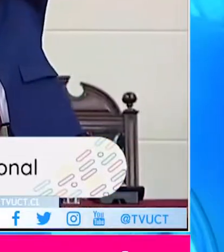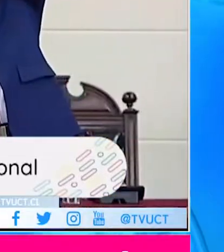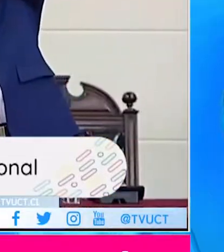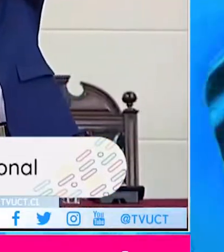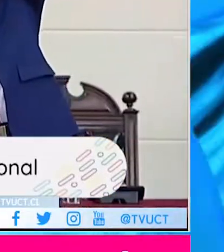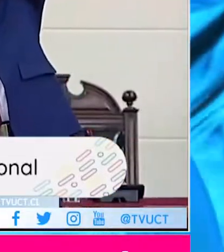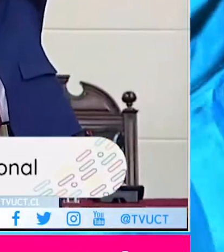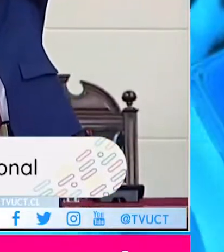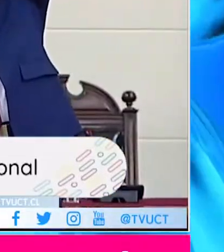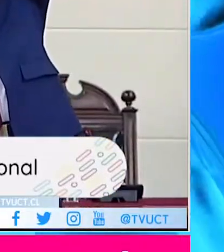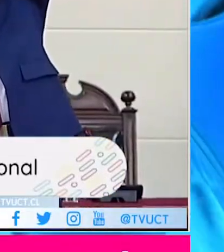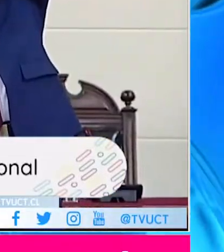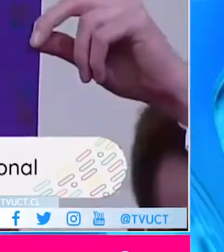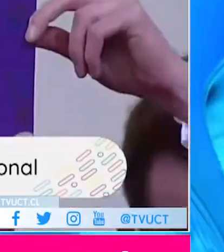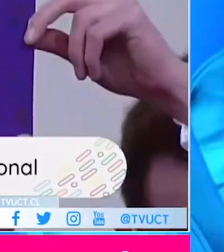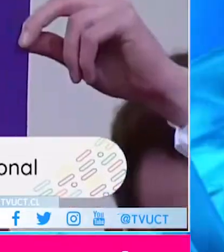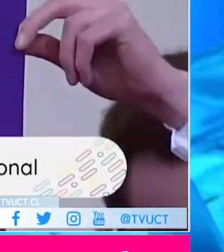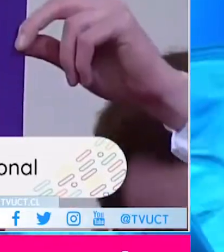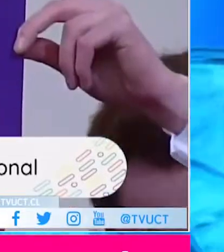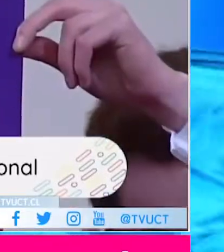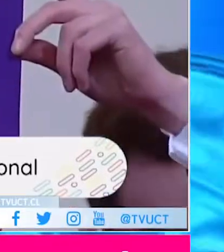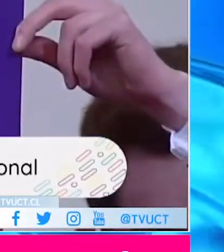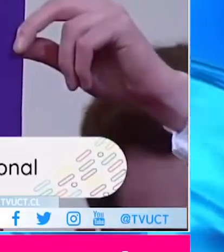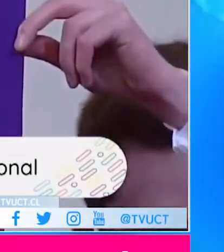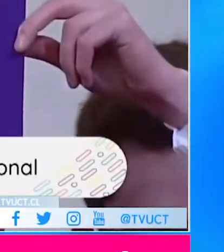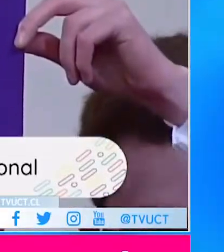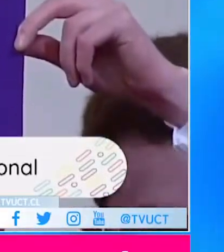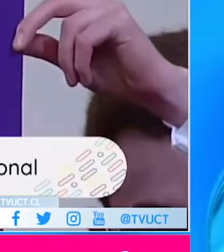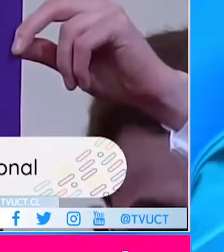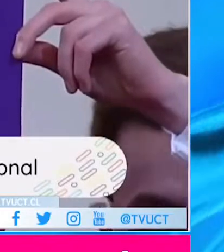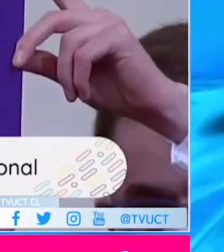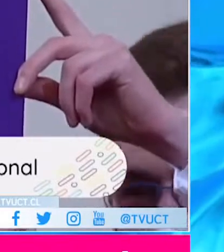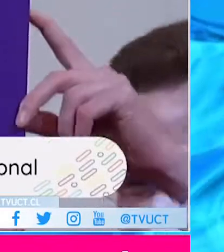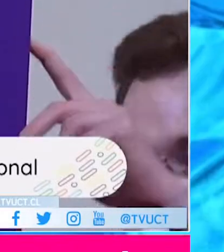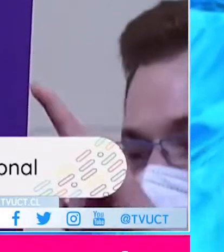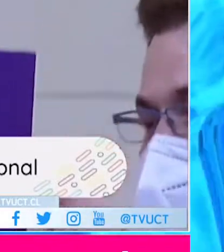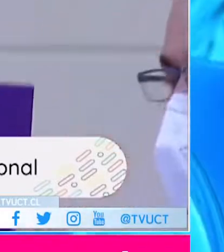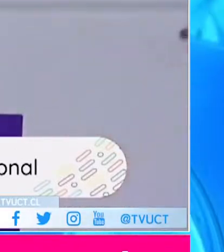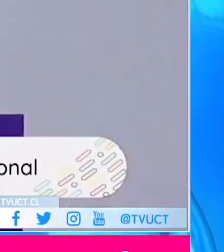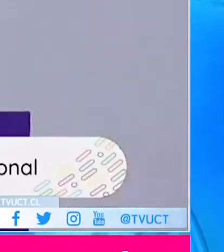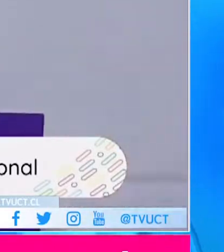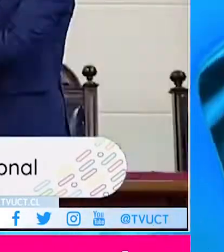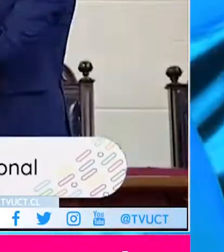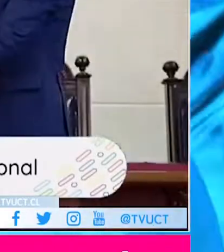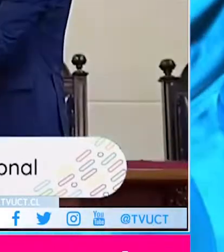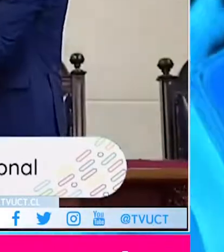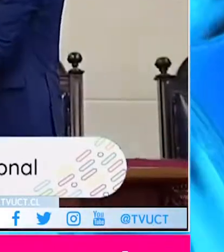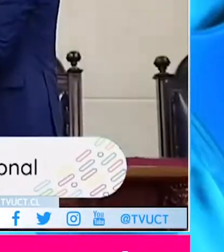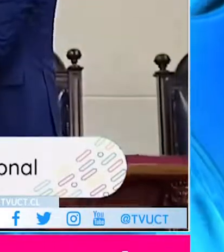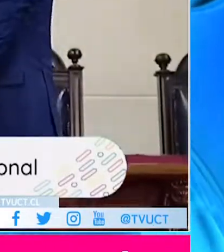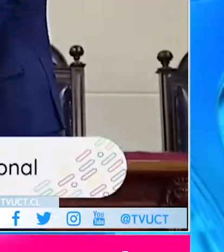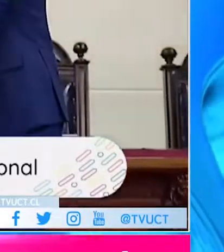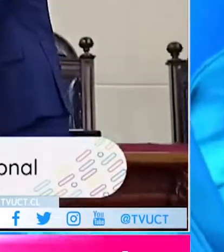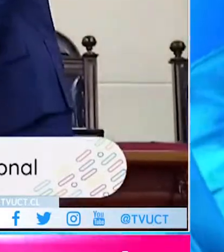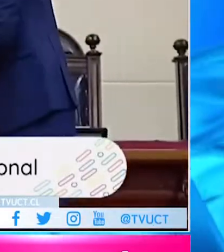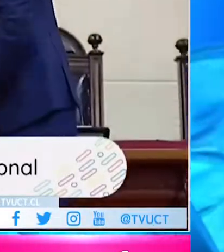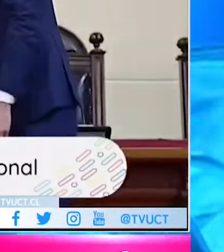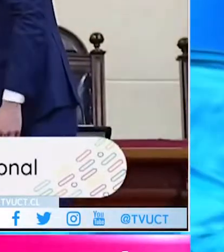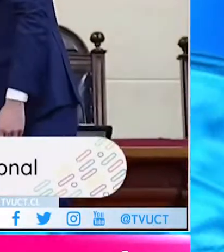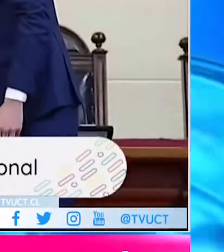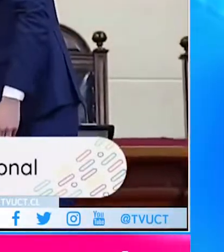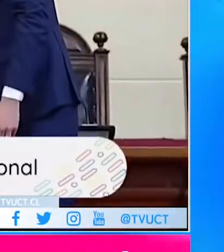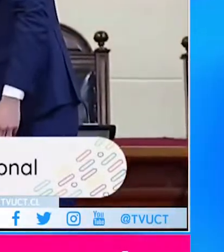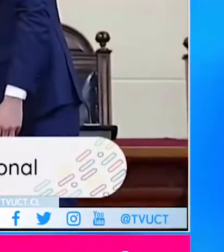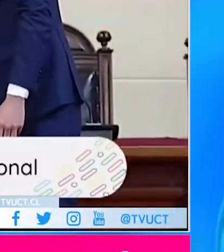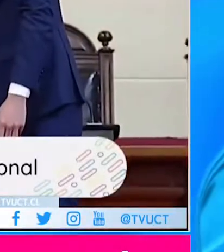género. Pero acá quiero decir algo, entendiendo el feminismo como un feminismo que es una invitación amable, una invitación que es para hombres y para mujeres en la